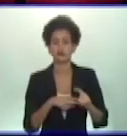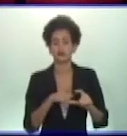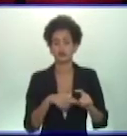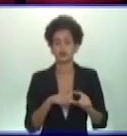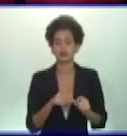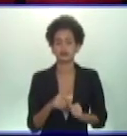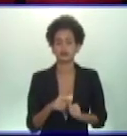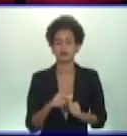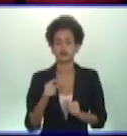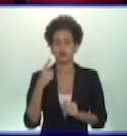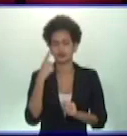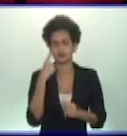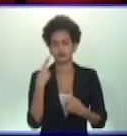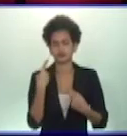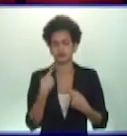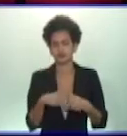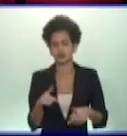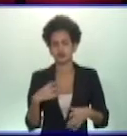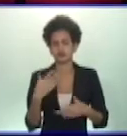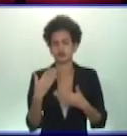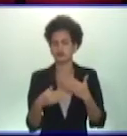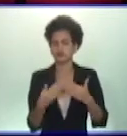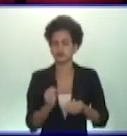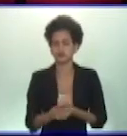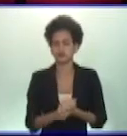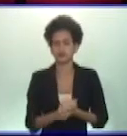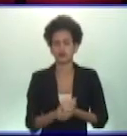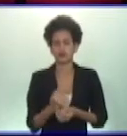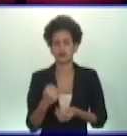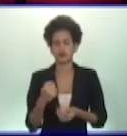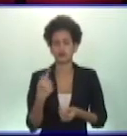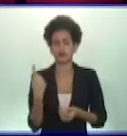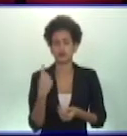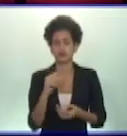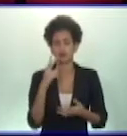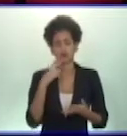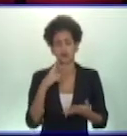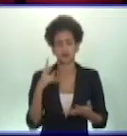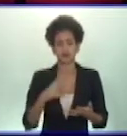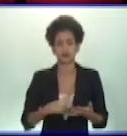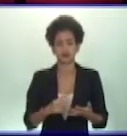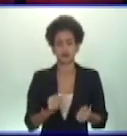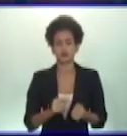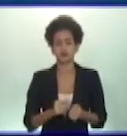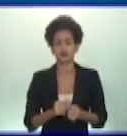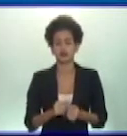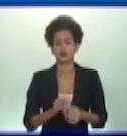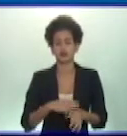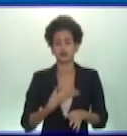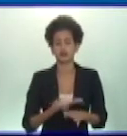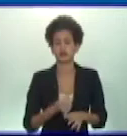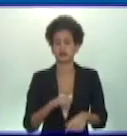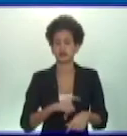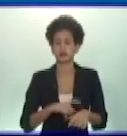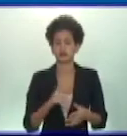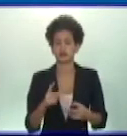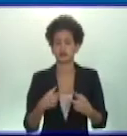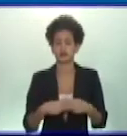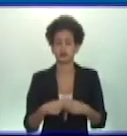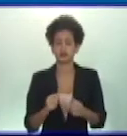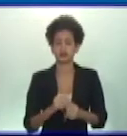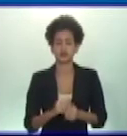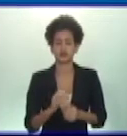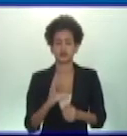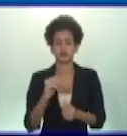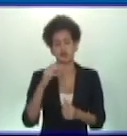presento otra situación que se las voy a leer y les voy a dar un tiempo para que la resuelvan. Este caso nos dice que Adriana le